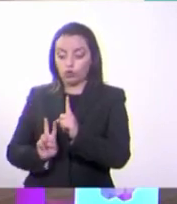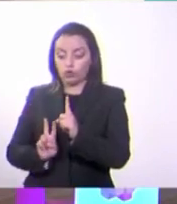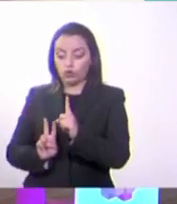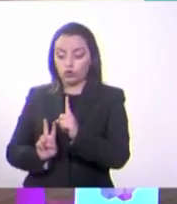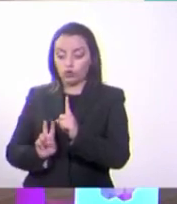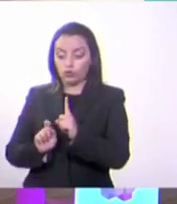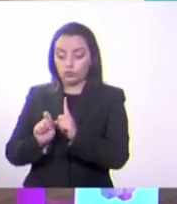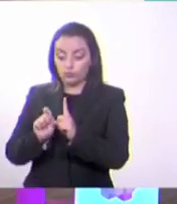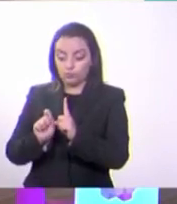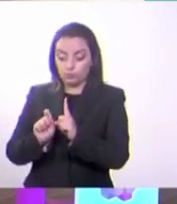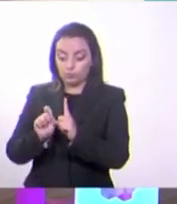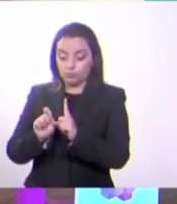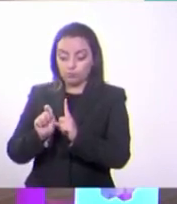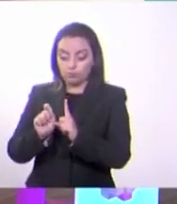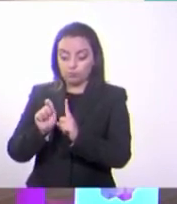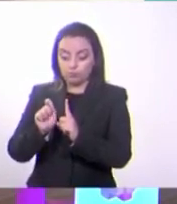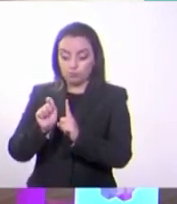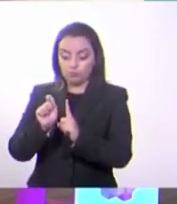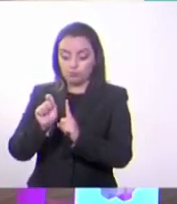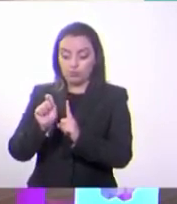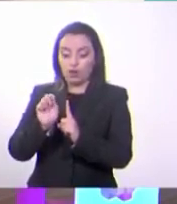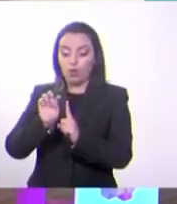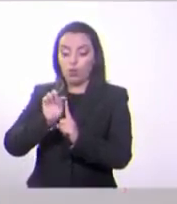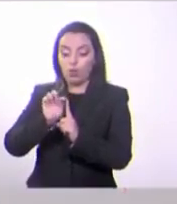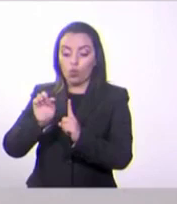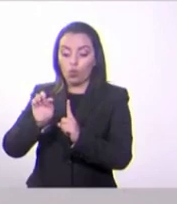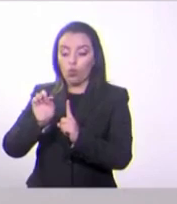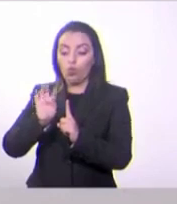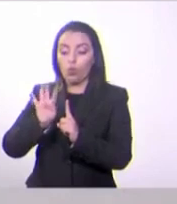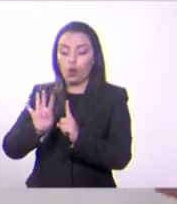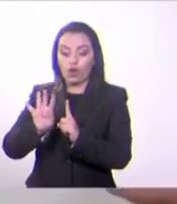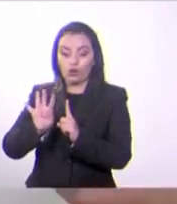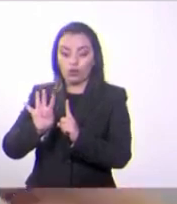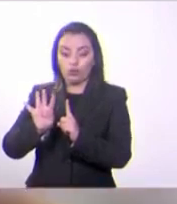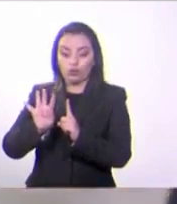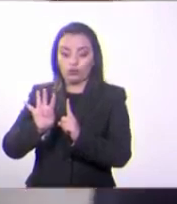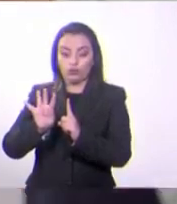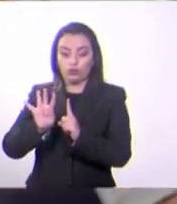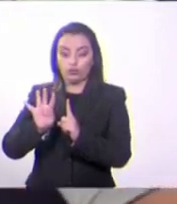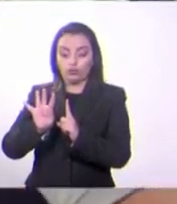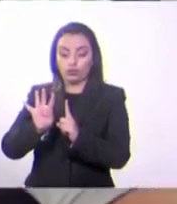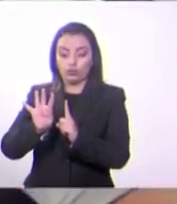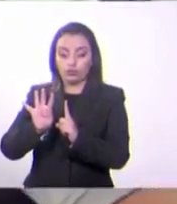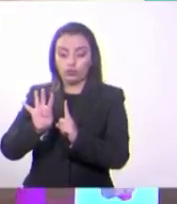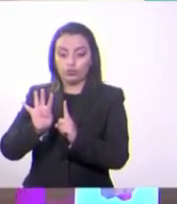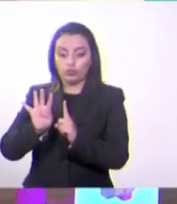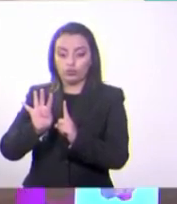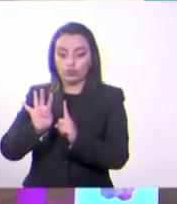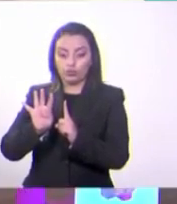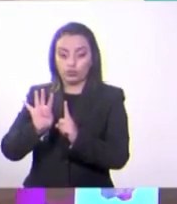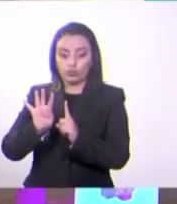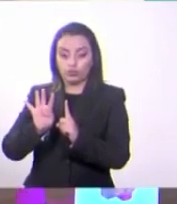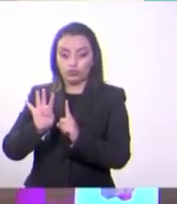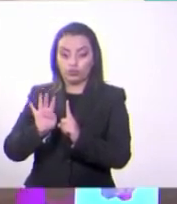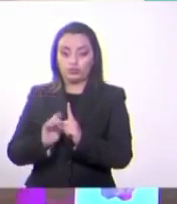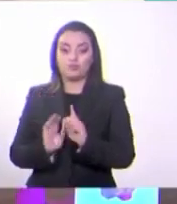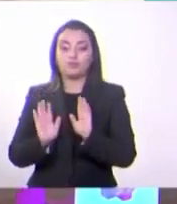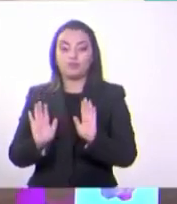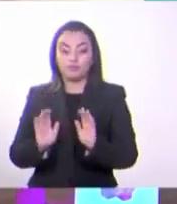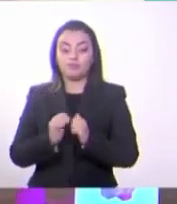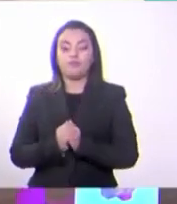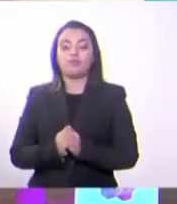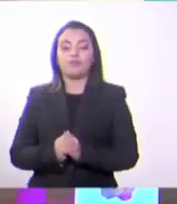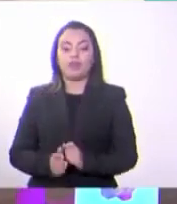x cuadrado, f de 2 es igual a 4. Lo voy a escribir. Yo tengo que para el valor de